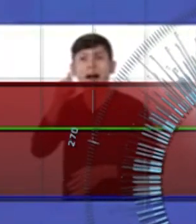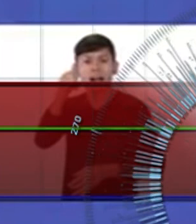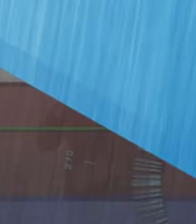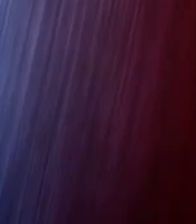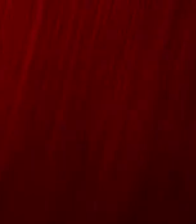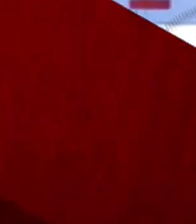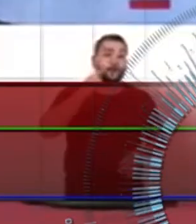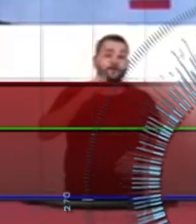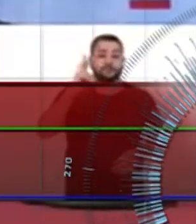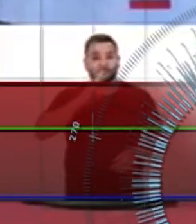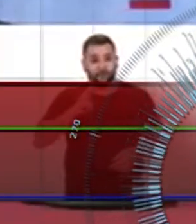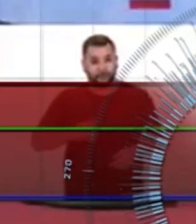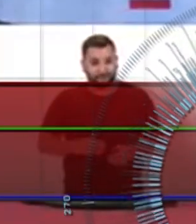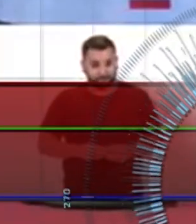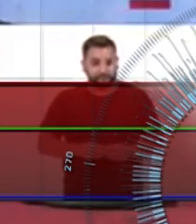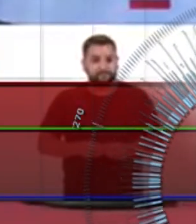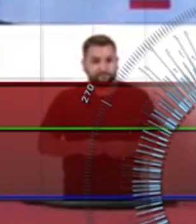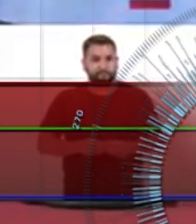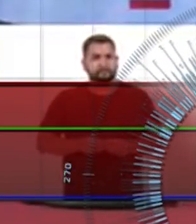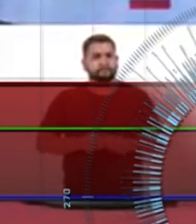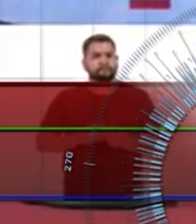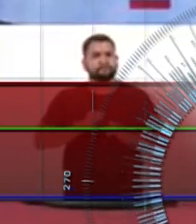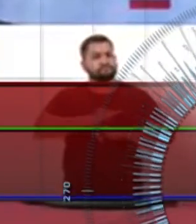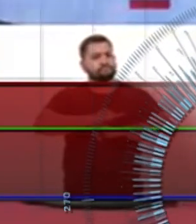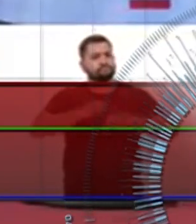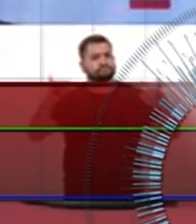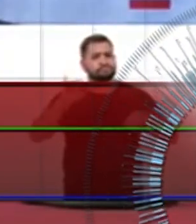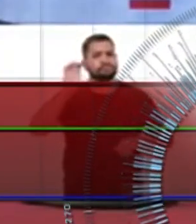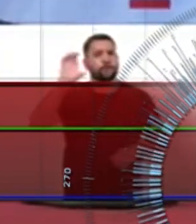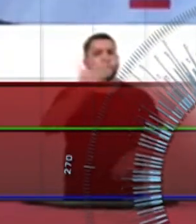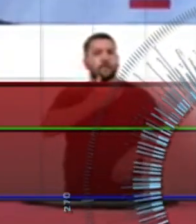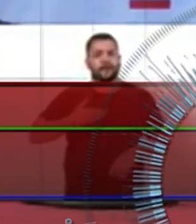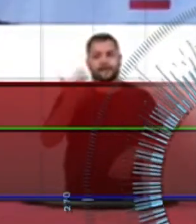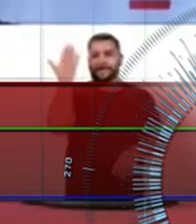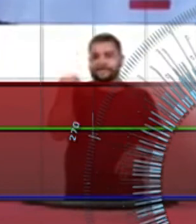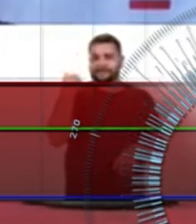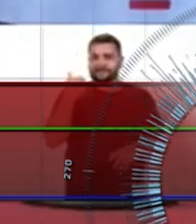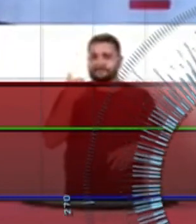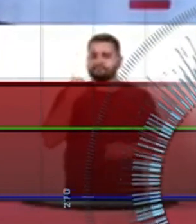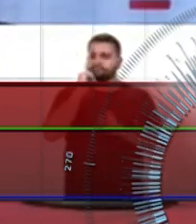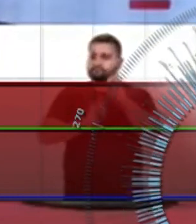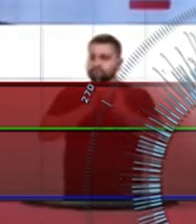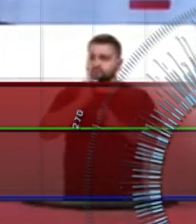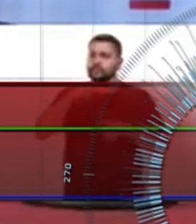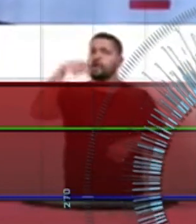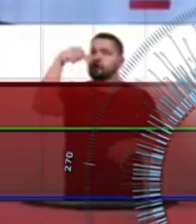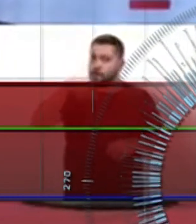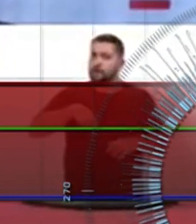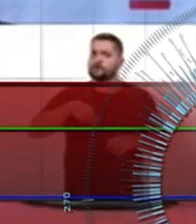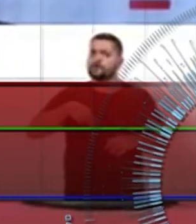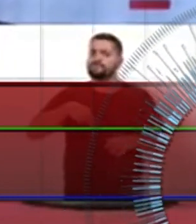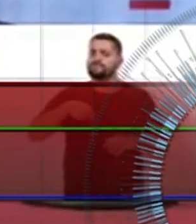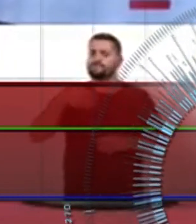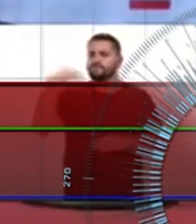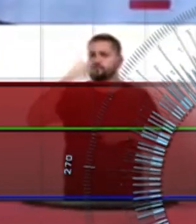epidemiológica. Nuevas medidas, hablamos de lo que dijo el gobernador en palabras del ministro de gestión Rubén Michalik, las nuevas medidas y las actividades